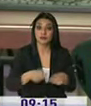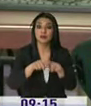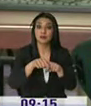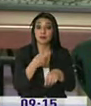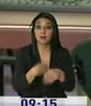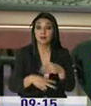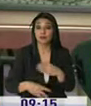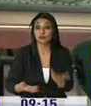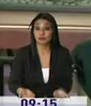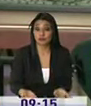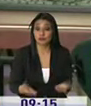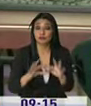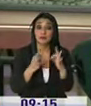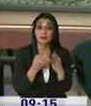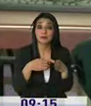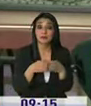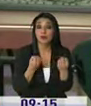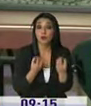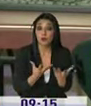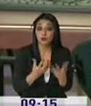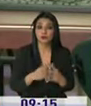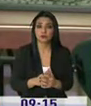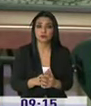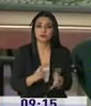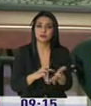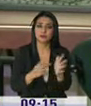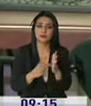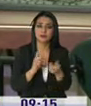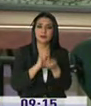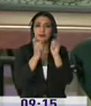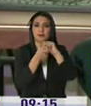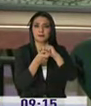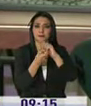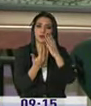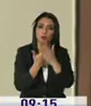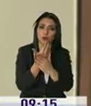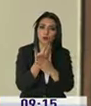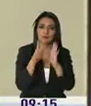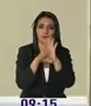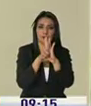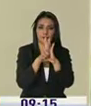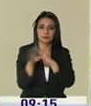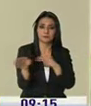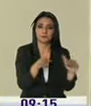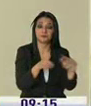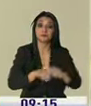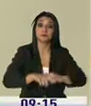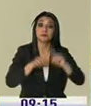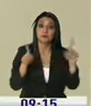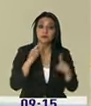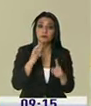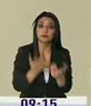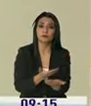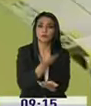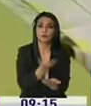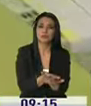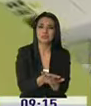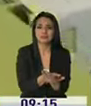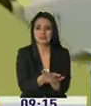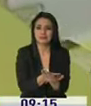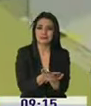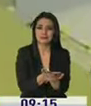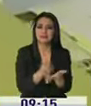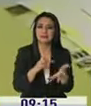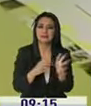con los hijos, ¿no? Entonces, moderniza en ese sentido la legislación. Sin embargo, señala que la propuesta en sí no responde a